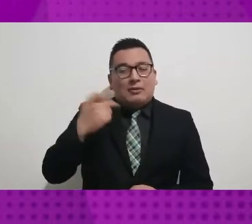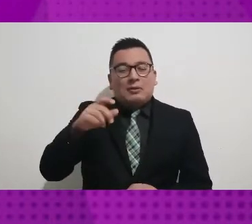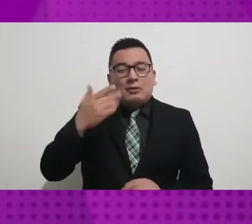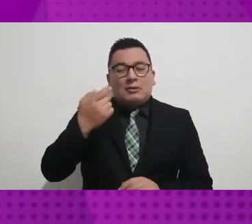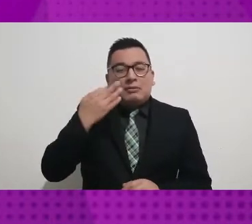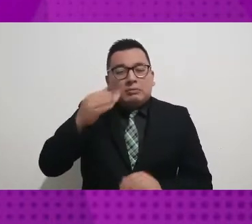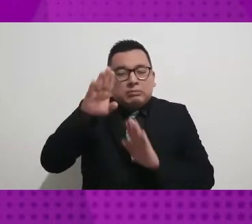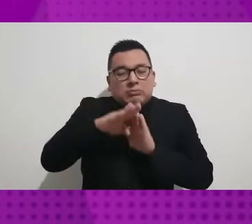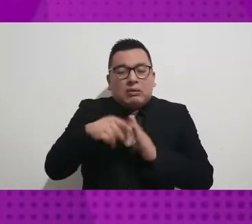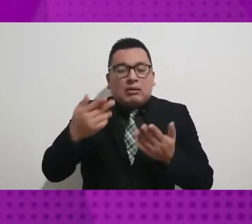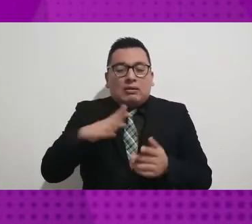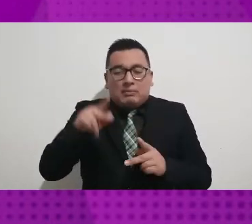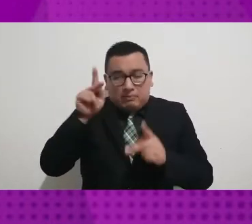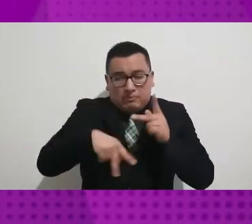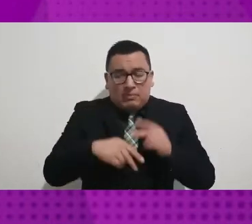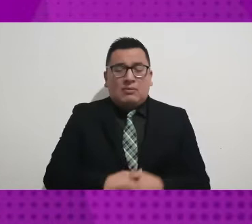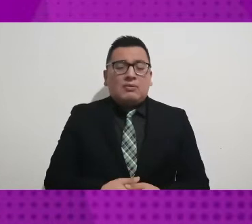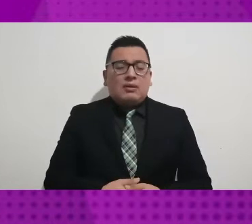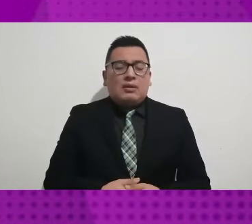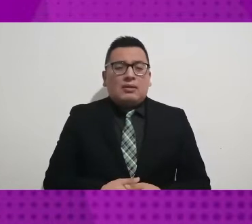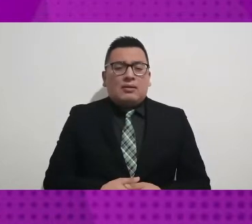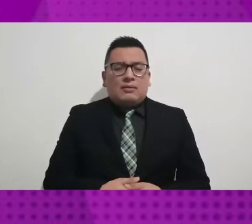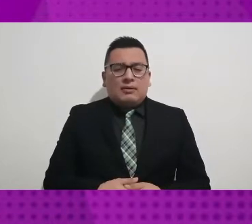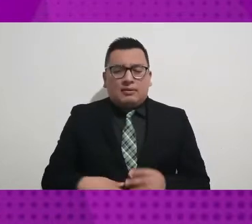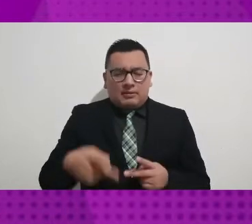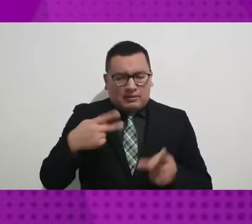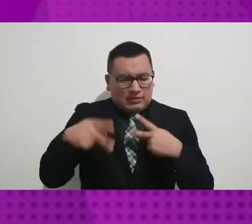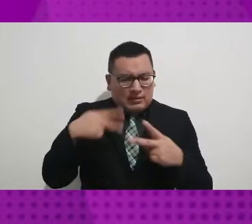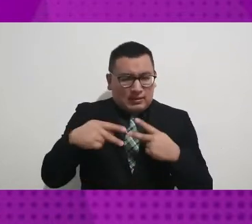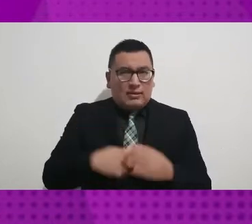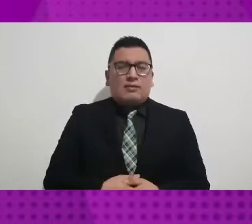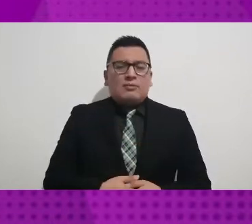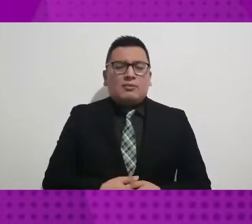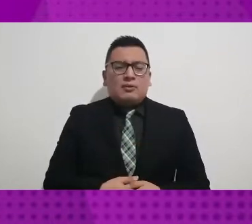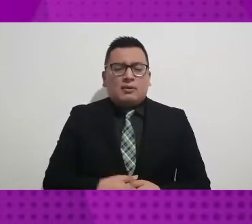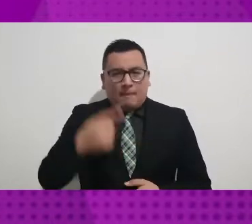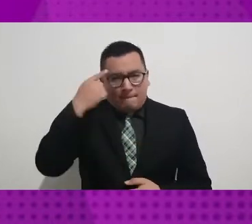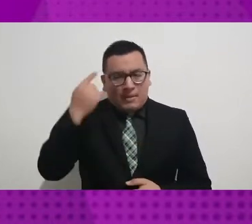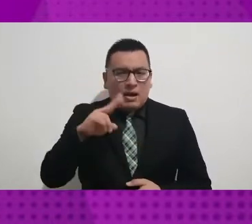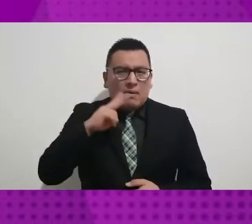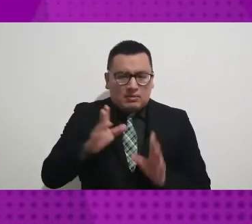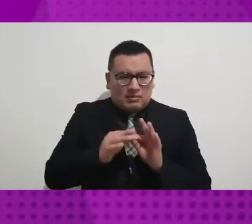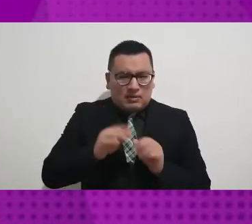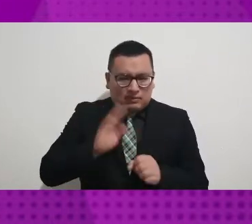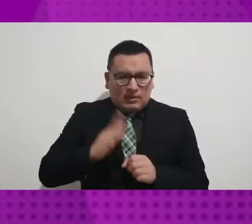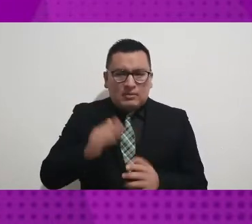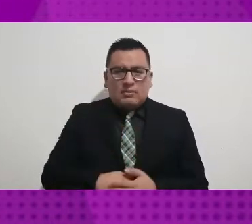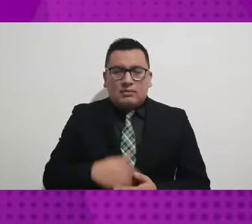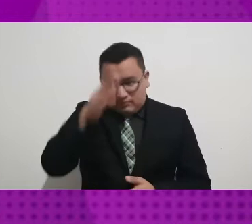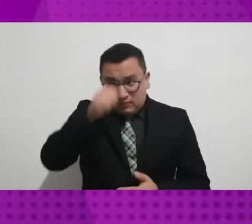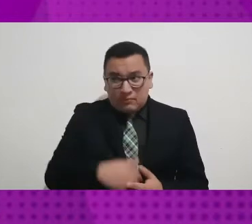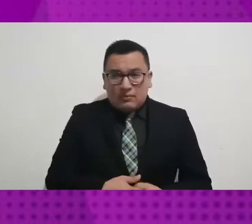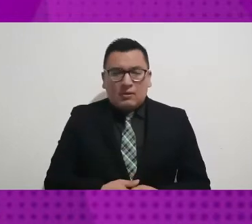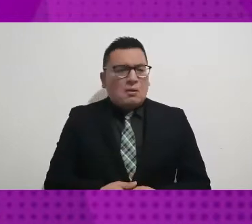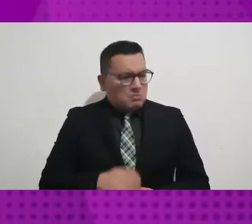tiempo en radio es corto y ha llegado el momento de hacer una pausa, un intermedio. Vamos a la pausa y regresamos para continuar